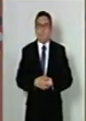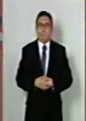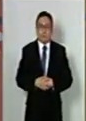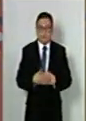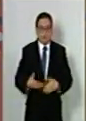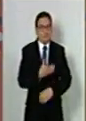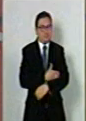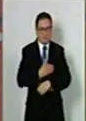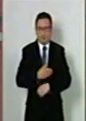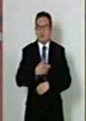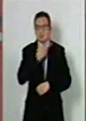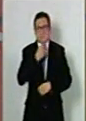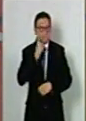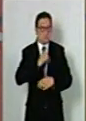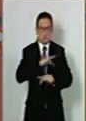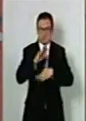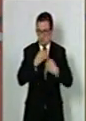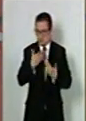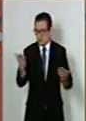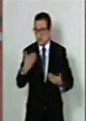quiero decirles que